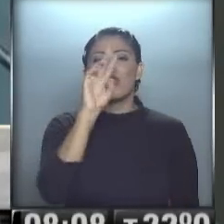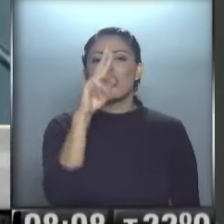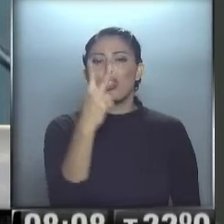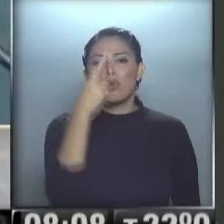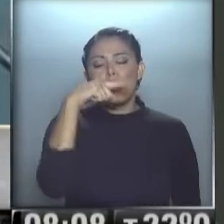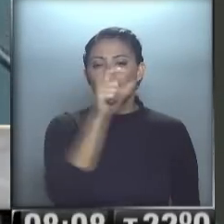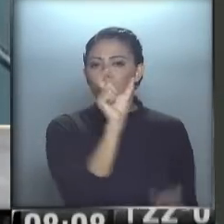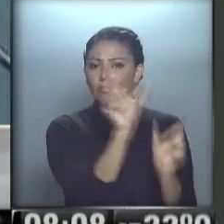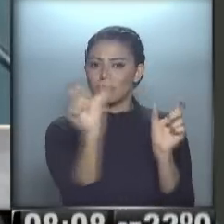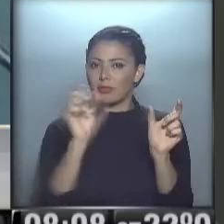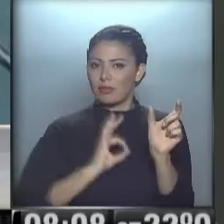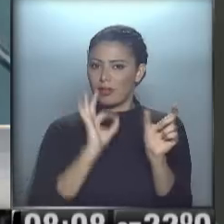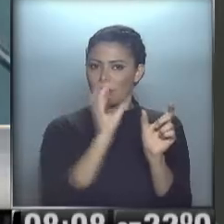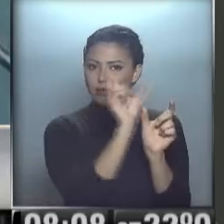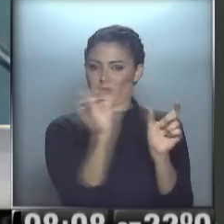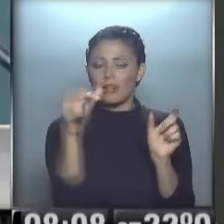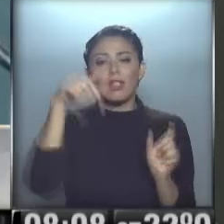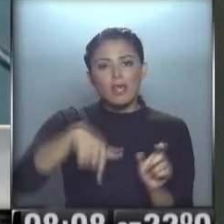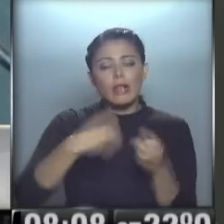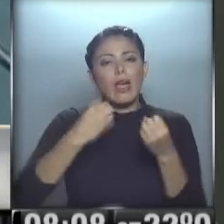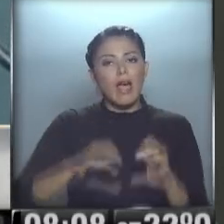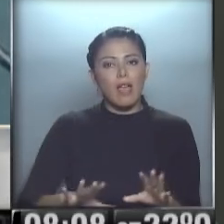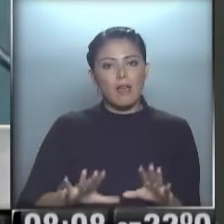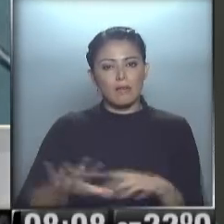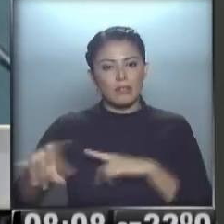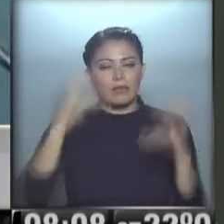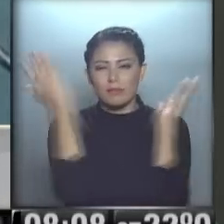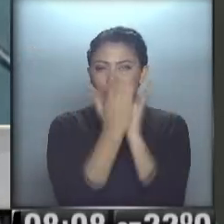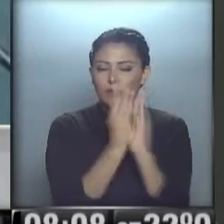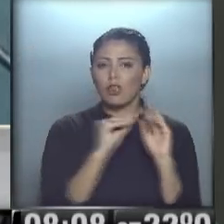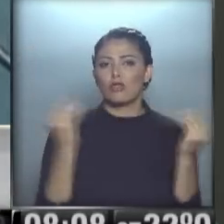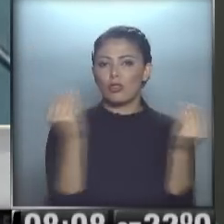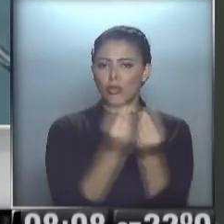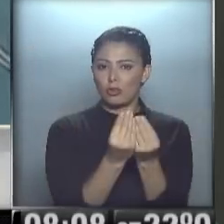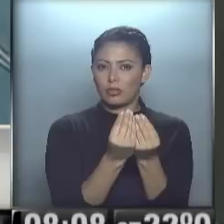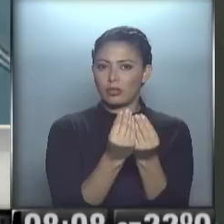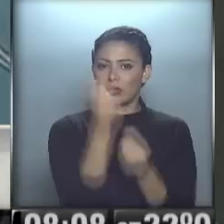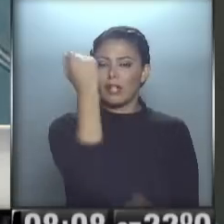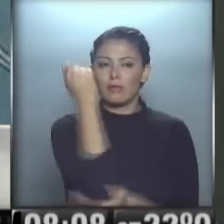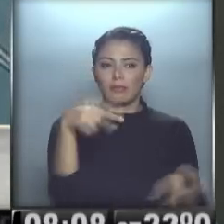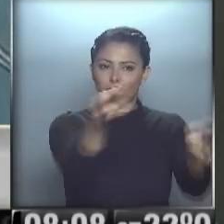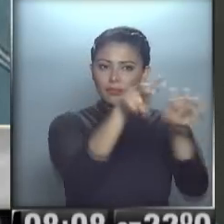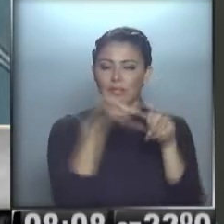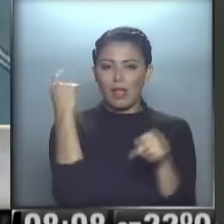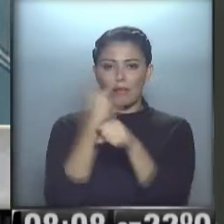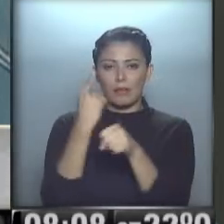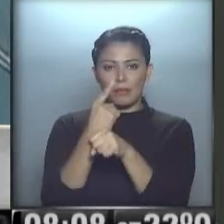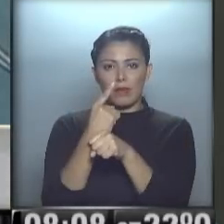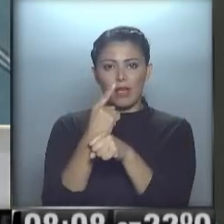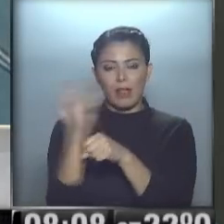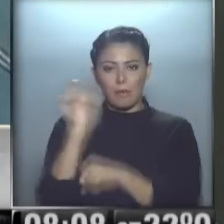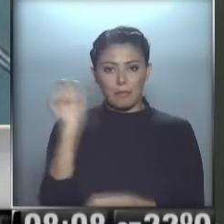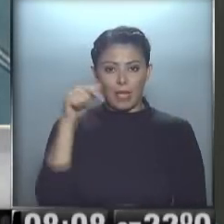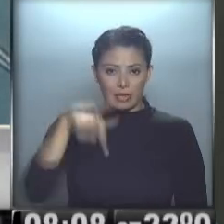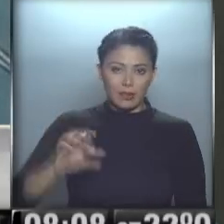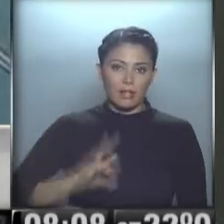años y ahora Estamos emprendiendo una evaluación desde el punto de vista de resultado fiscal en este primer